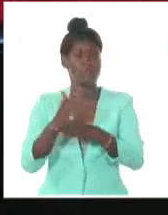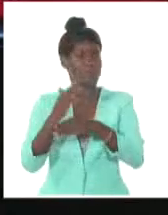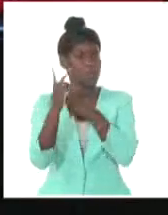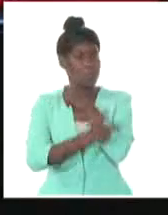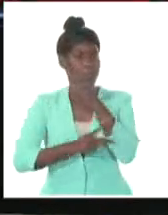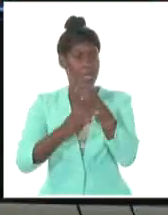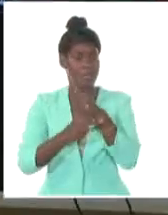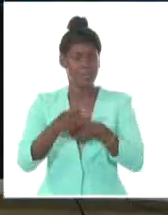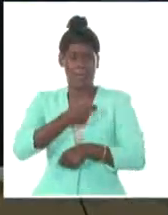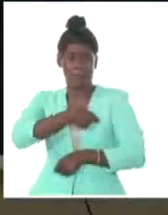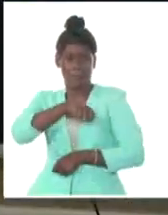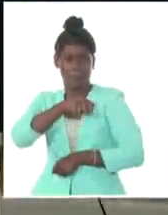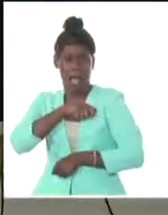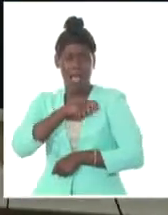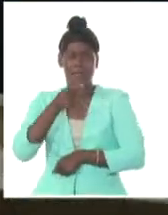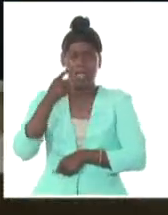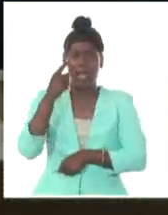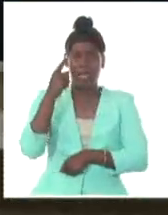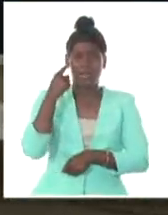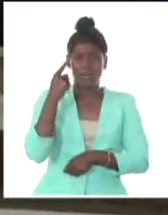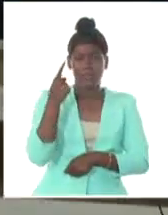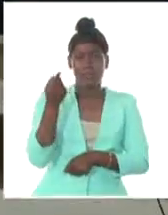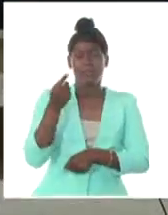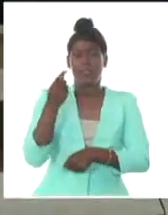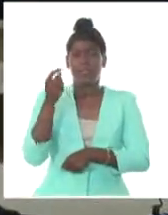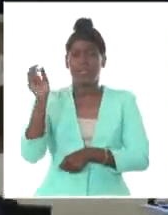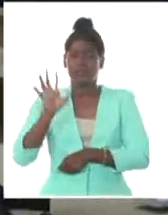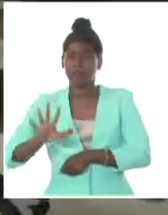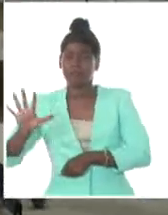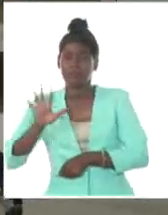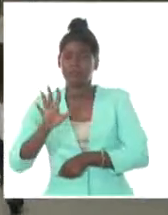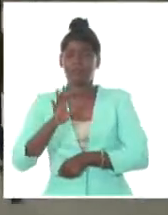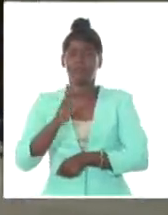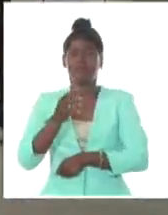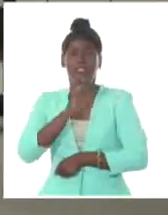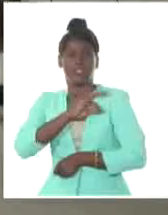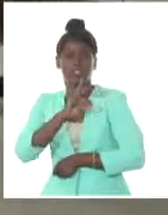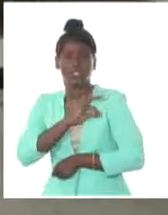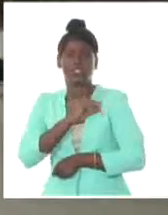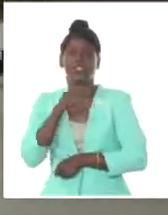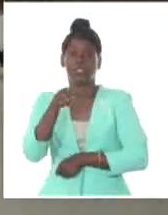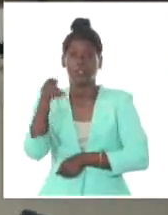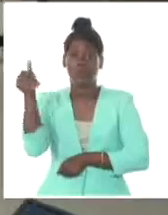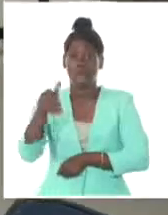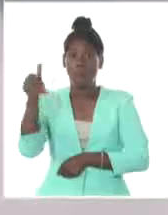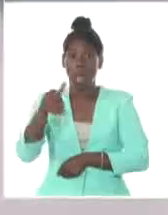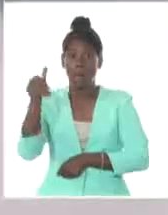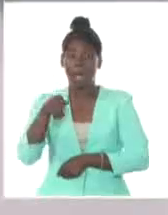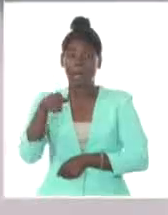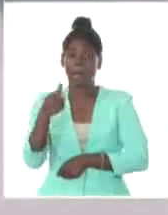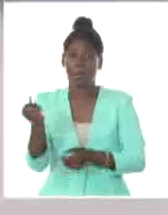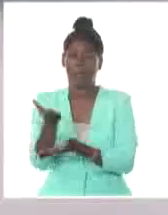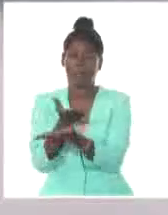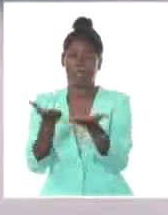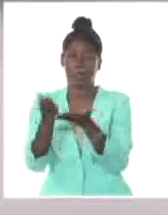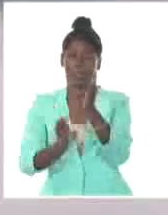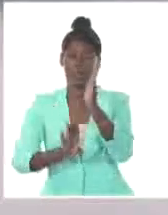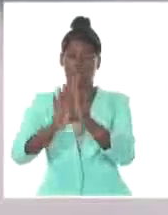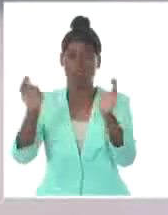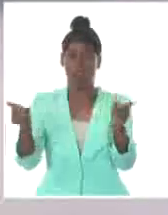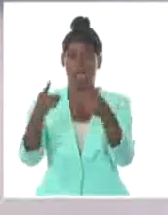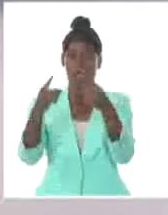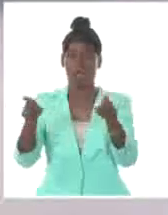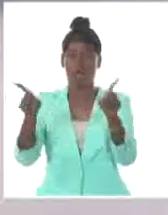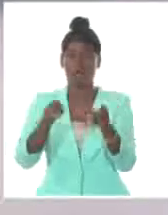Corea del Sur. El objetivo siempre el mismo, apoyar el crecimiento de nuestra industria musical. En la